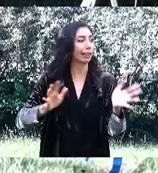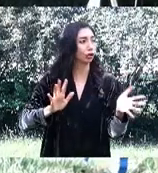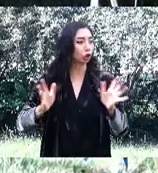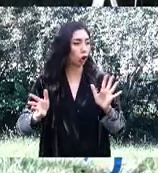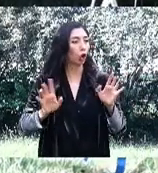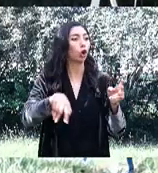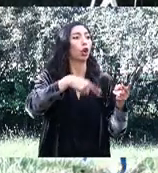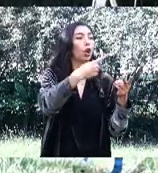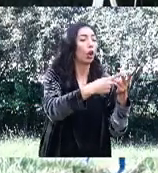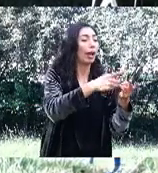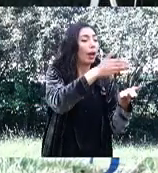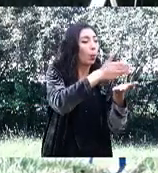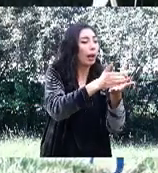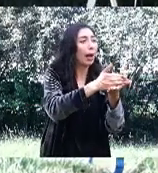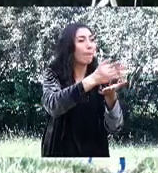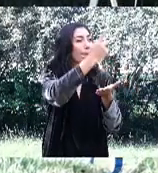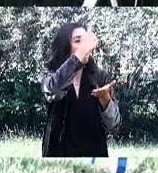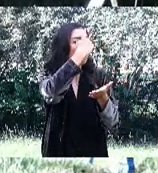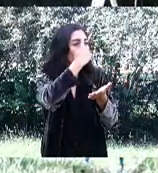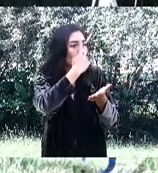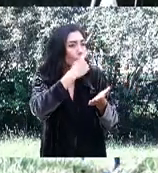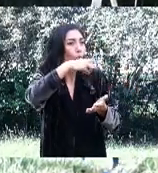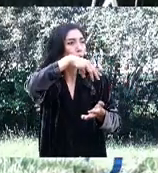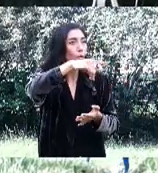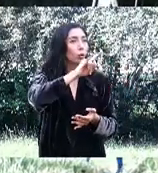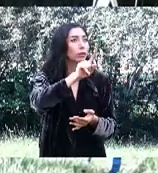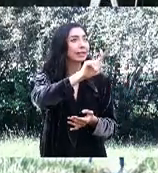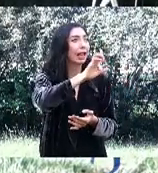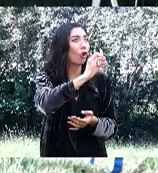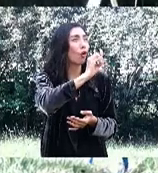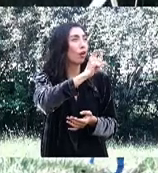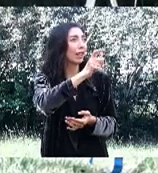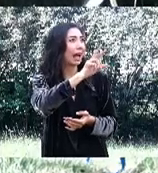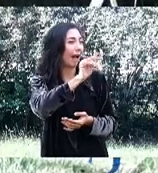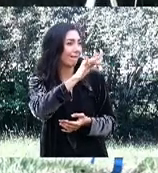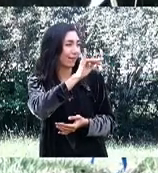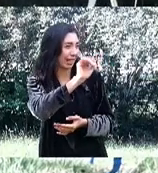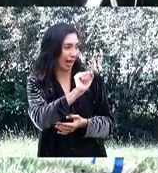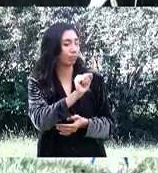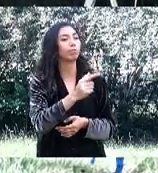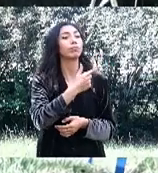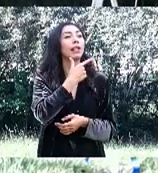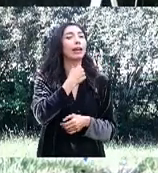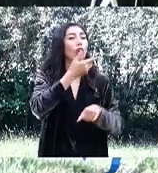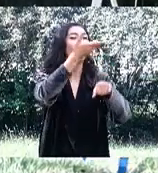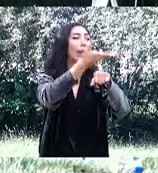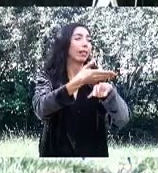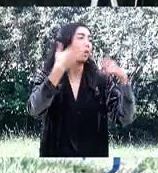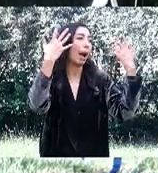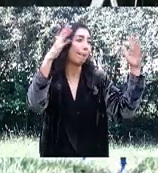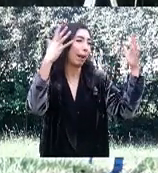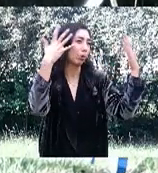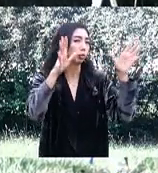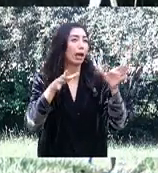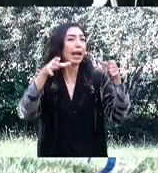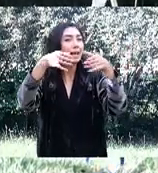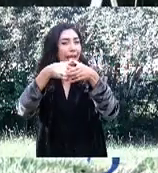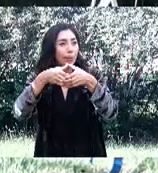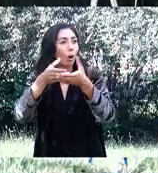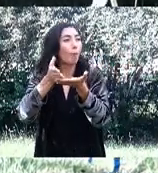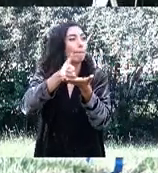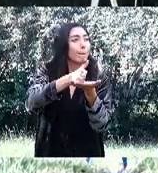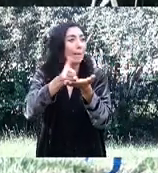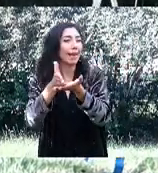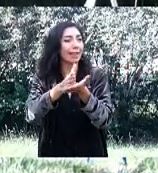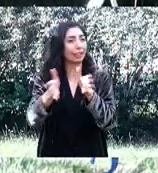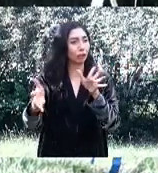de museografía acá yo quiero pedir por favor espontáneamente un aplauso para el equipo de mediación que lga su